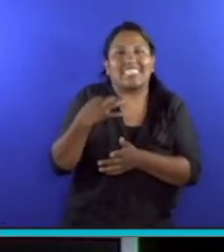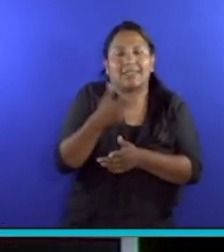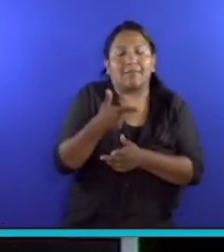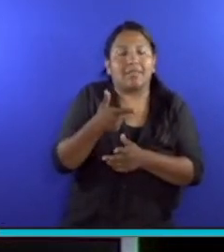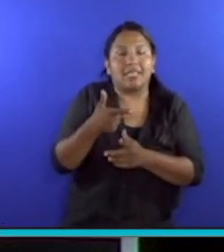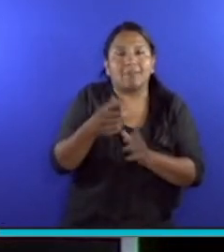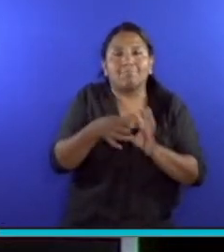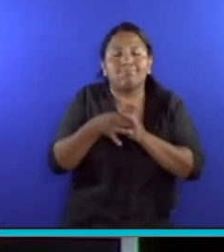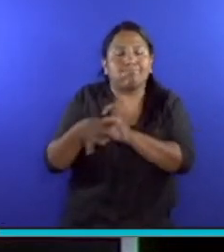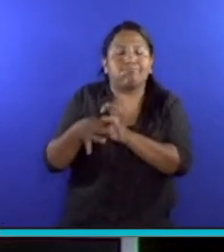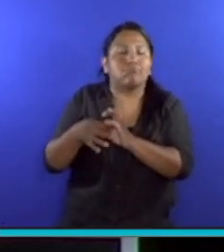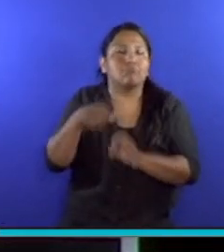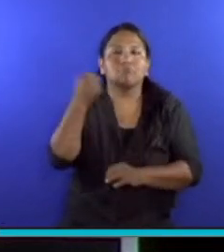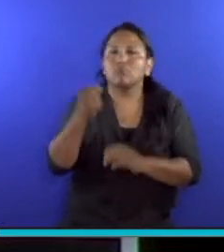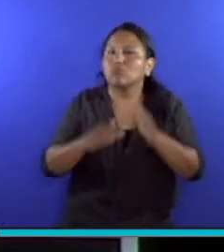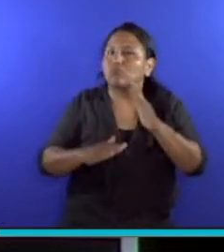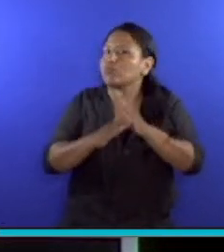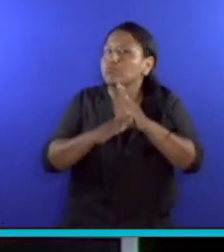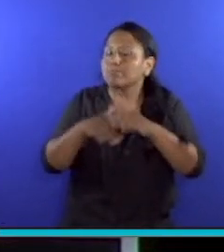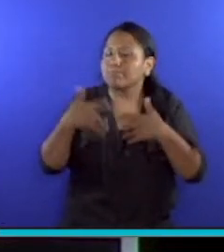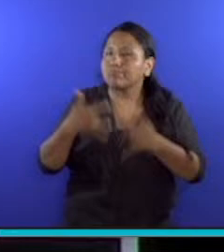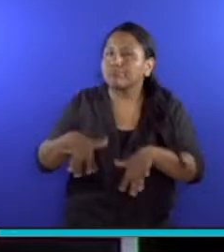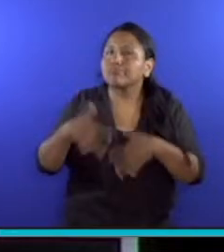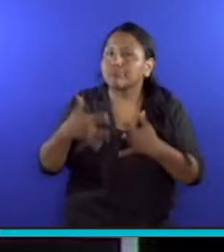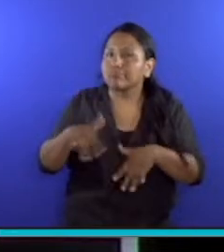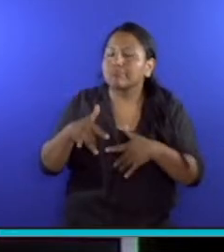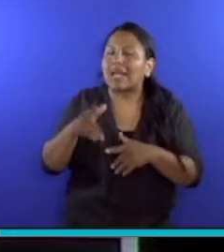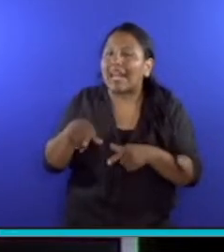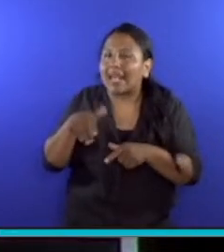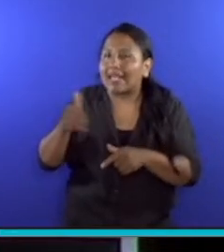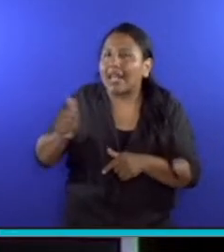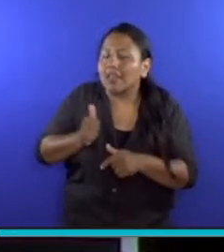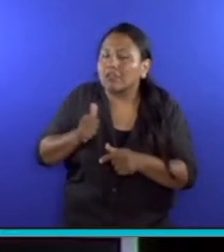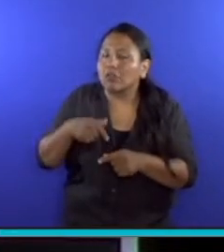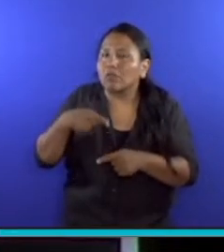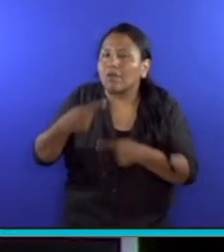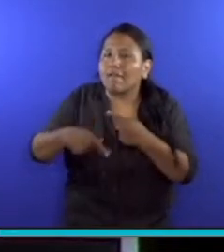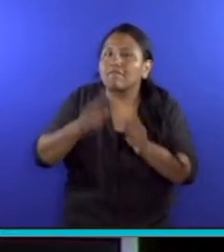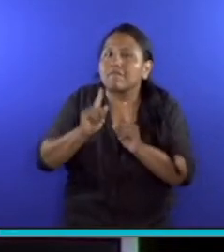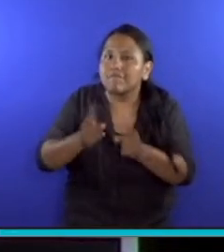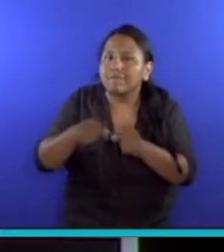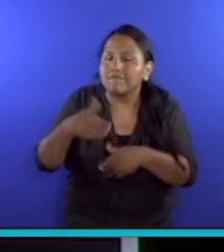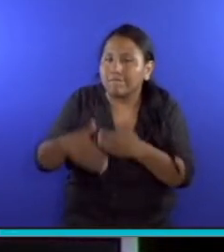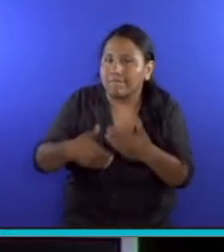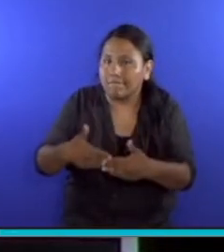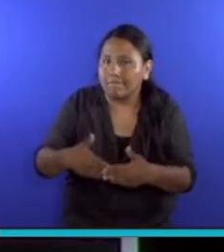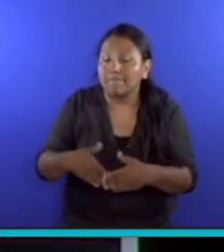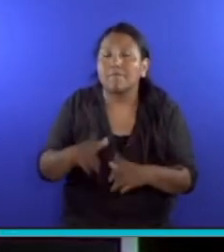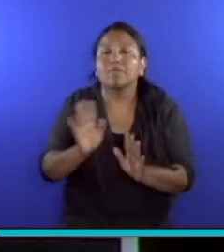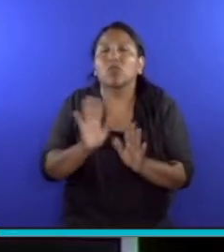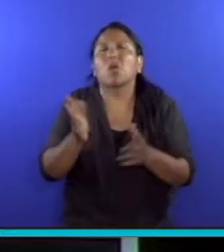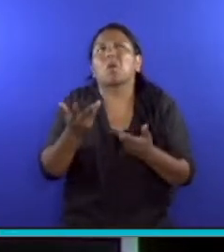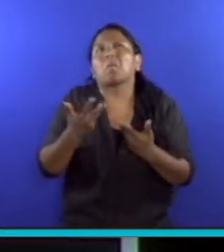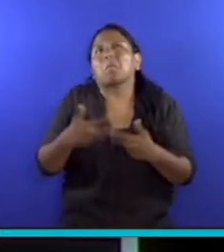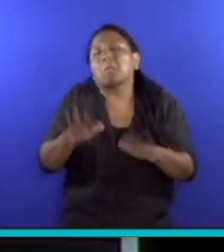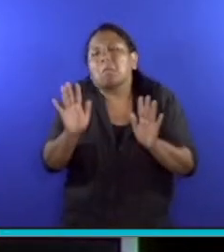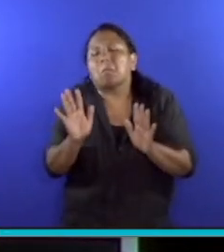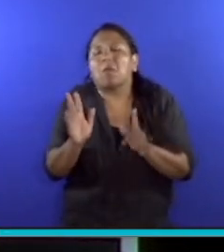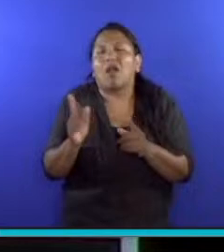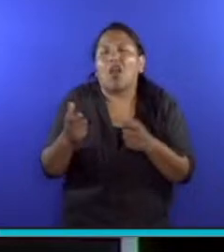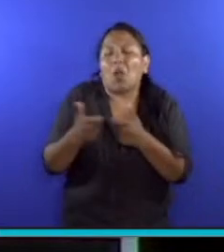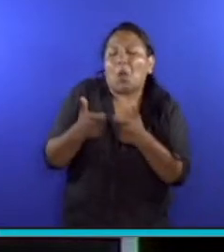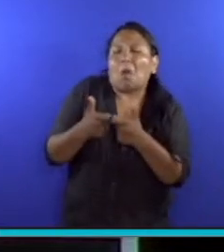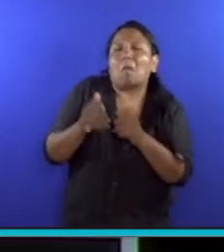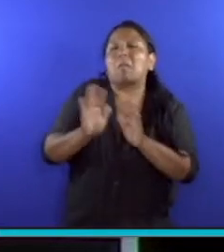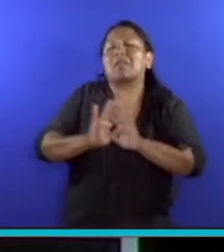imprescindible para que la dictadura se pueda llevar adelante. No fueron simplemente cómplices, como algunos